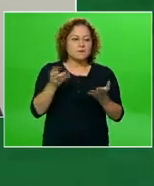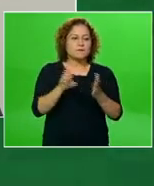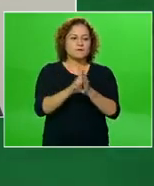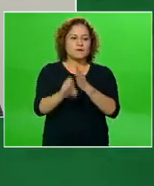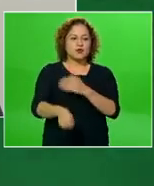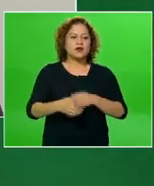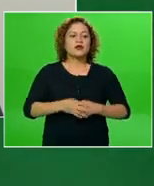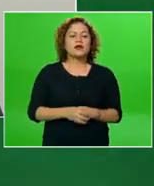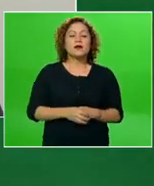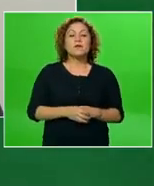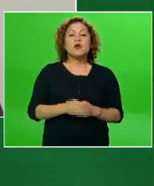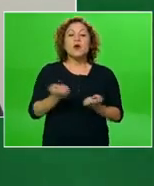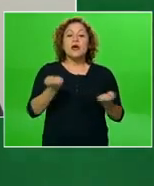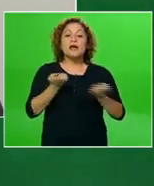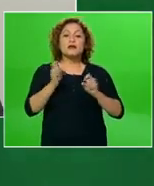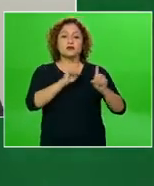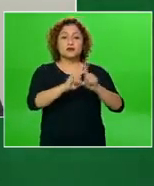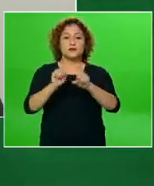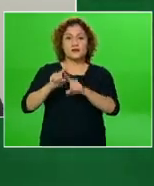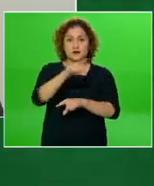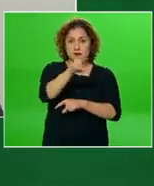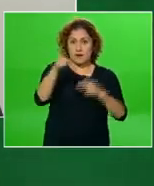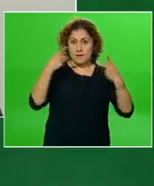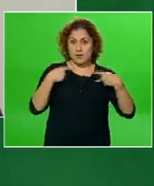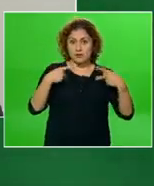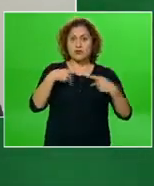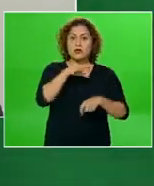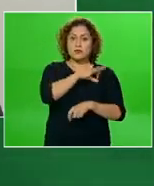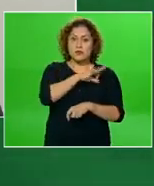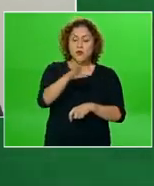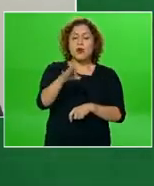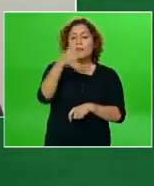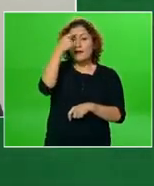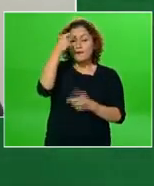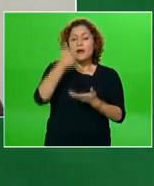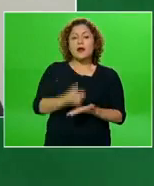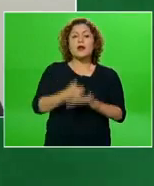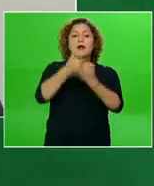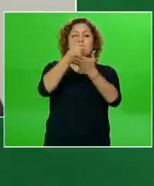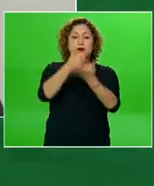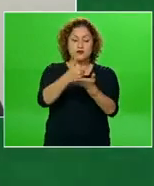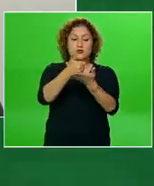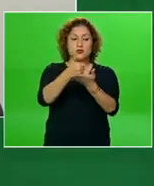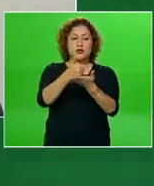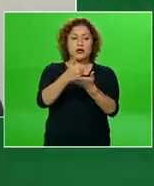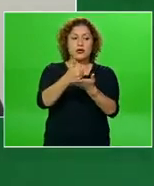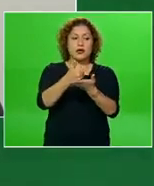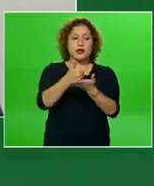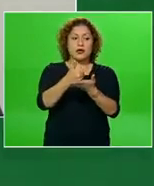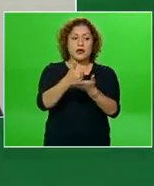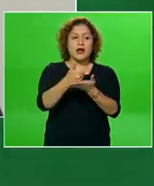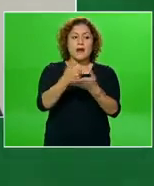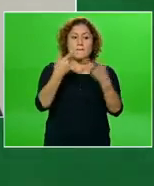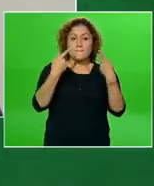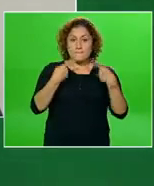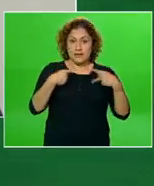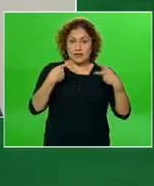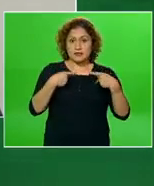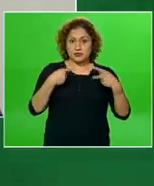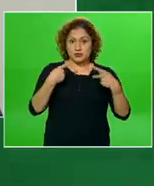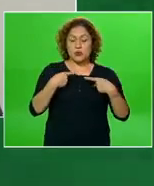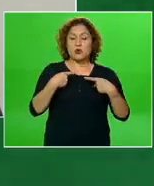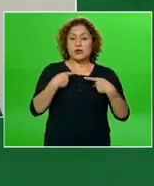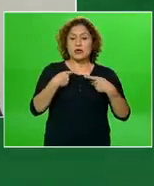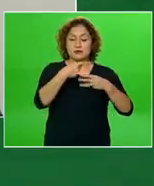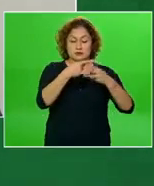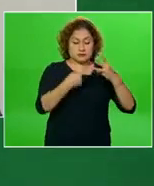llevar a cabo para efecto de contribuir al control o en este caso a mitigar estas tres enfermedades que